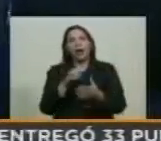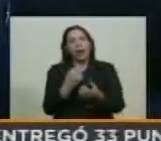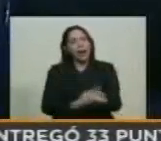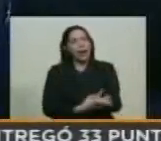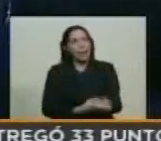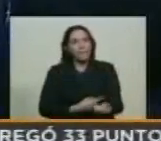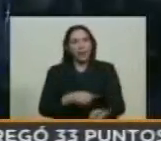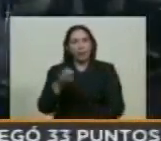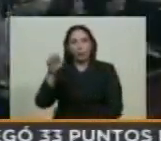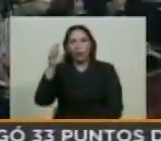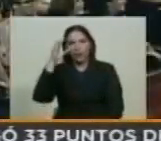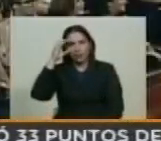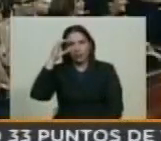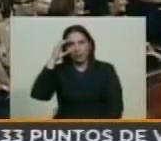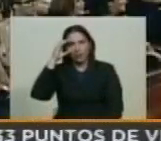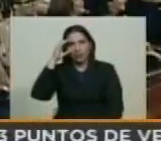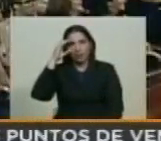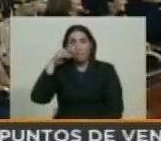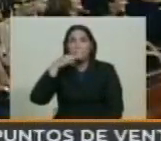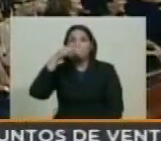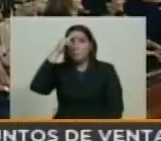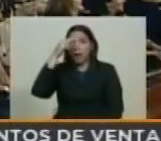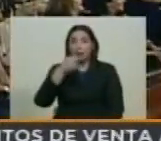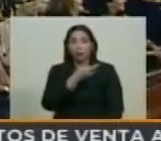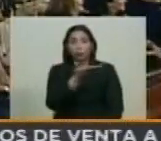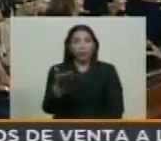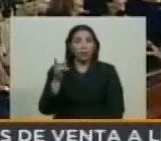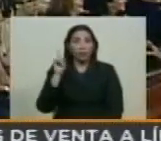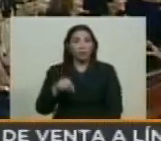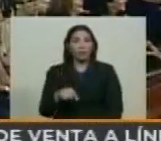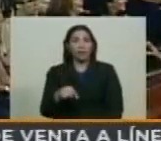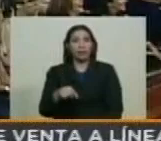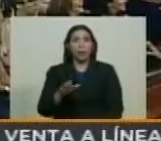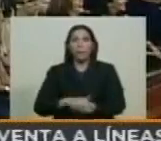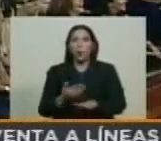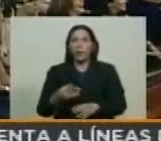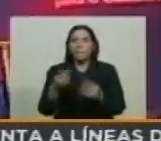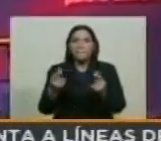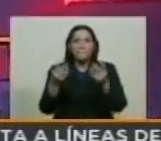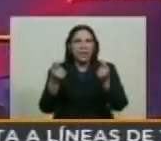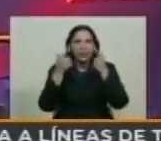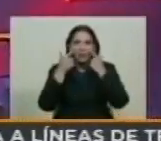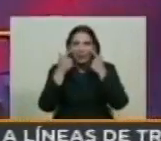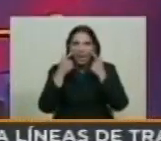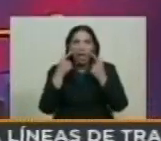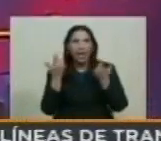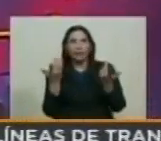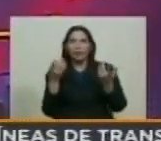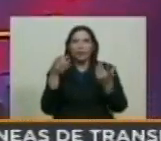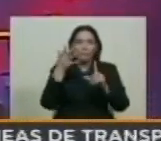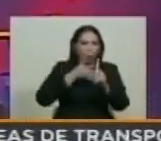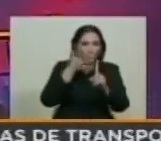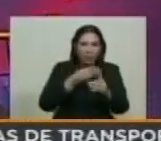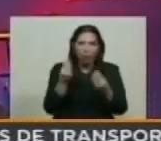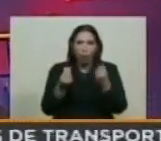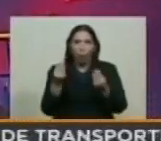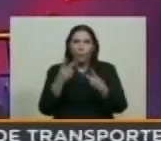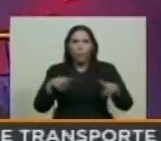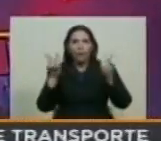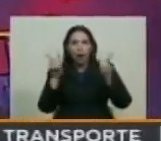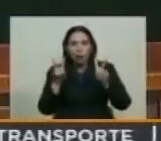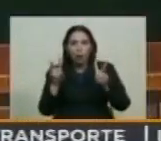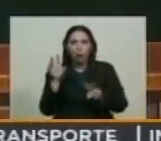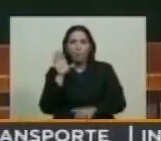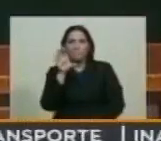Agua, padre de ustedes también, porque si hay alguien pendiente de la educación, de la formación, de los valores